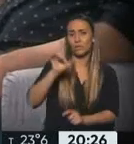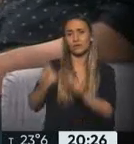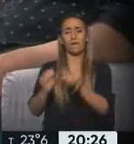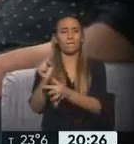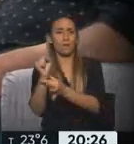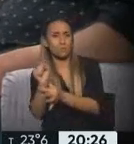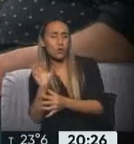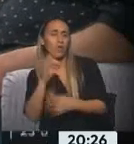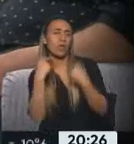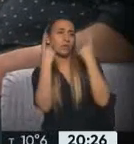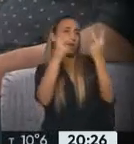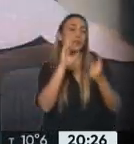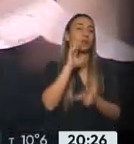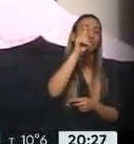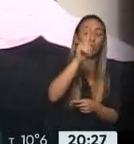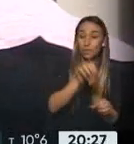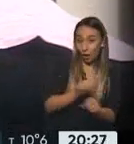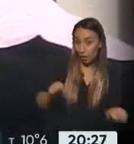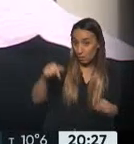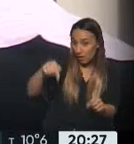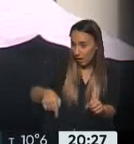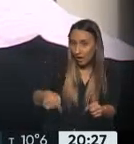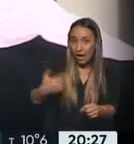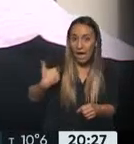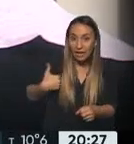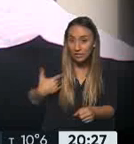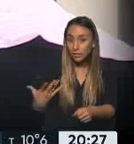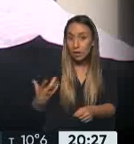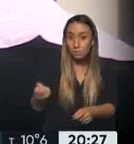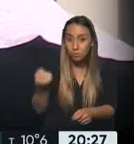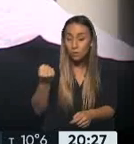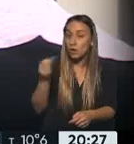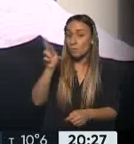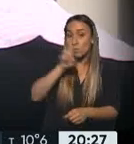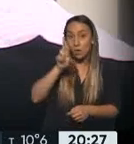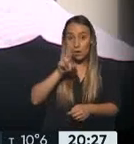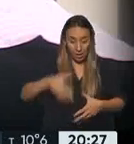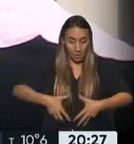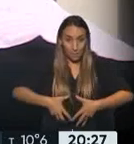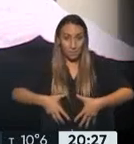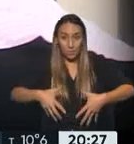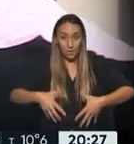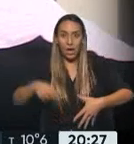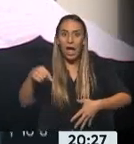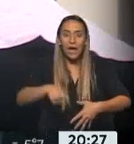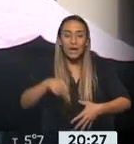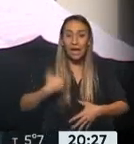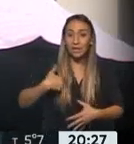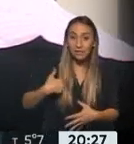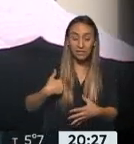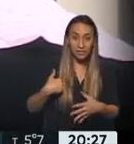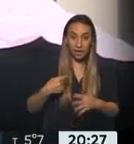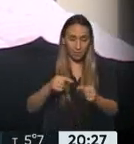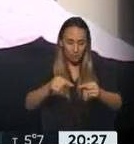que era Estados Unidos, que de pronto estábamos en Argentina con una gestante de acá, haciendo todo acá, con un